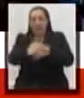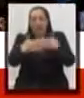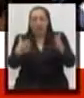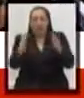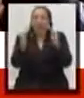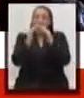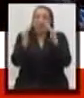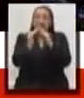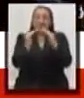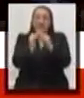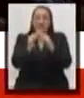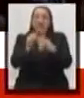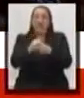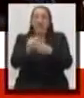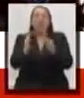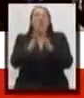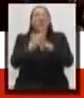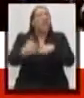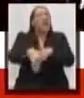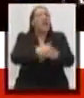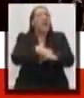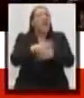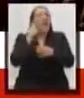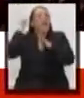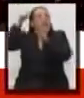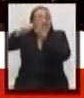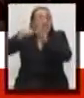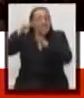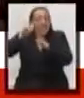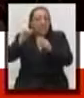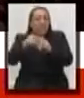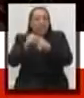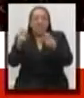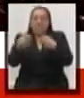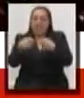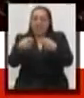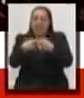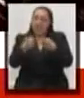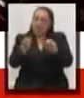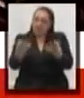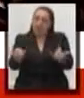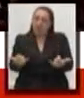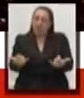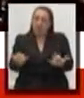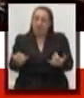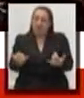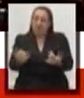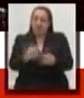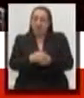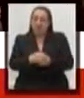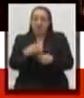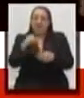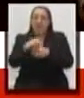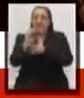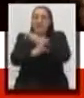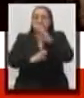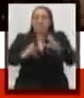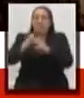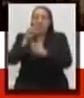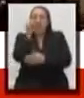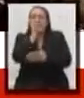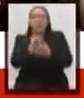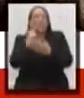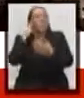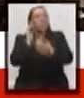la casa, en el barrio y en el cine y en el internet, por supuesto, en la ciencia, el arte,